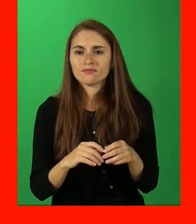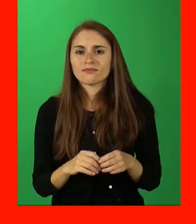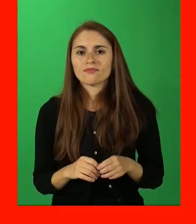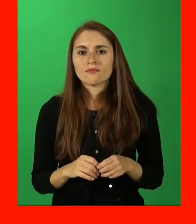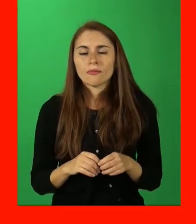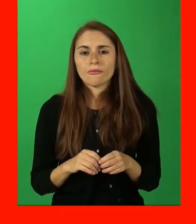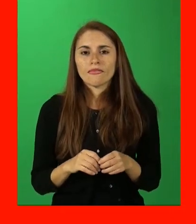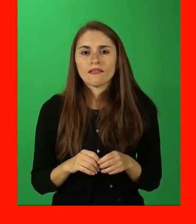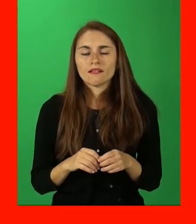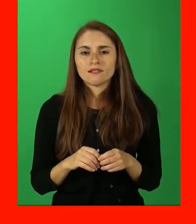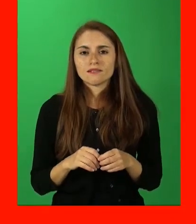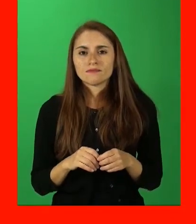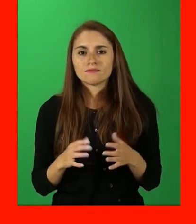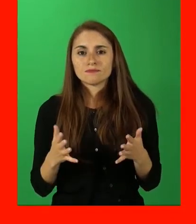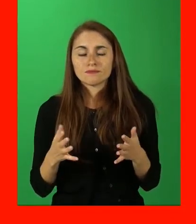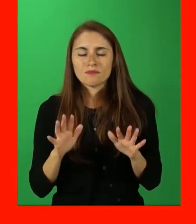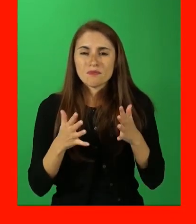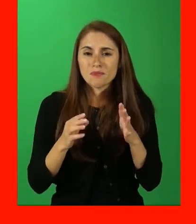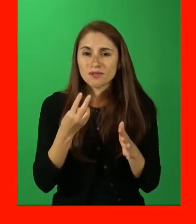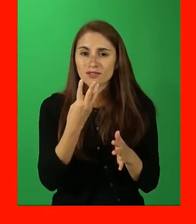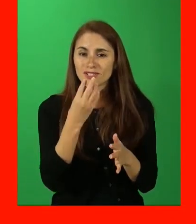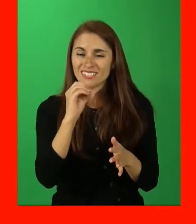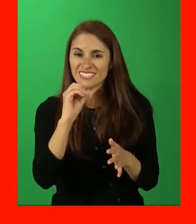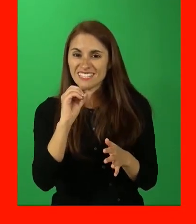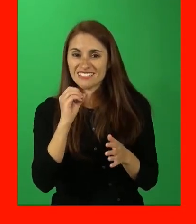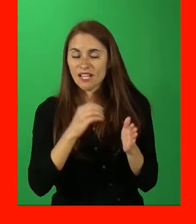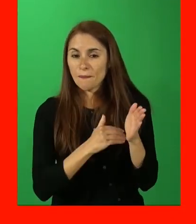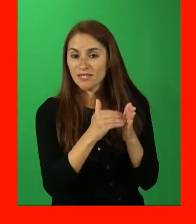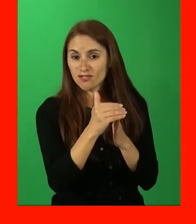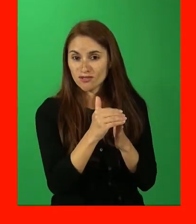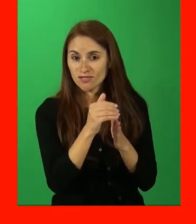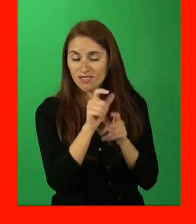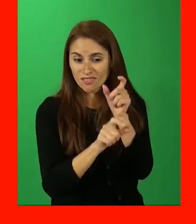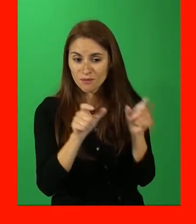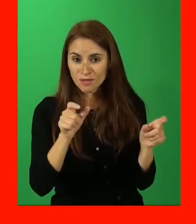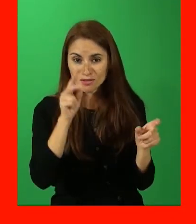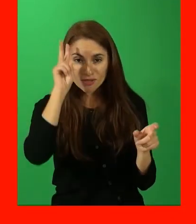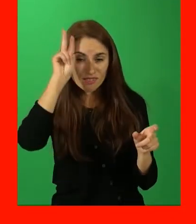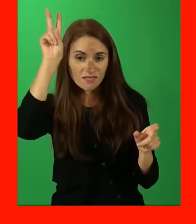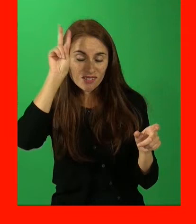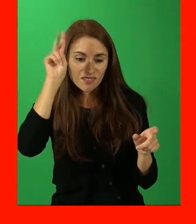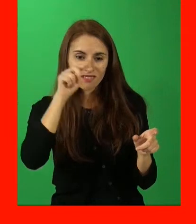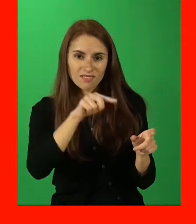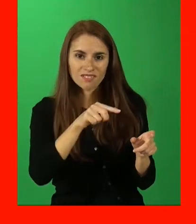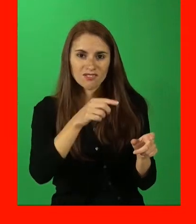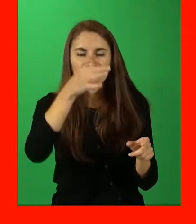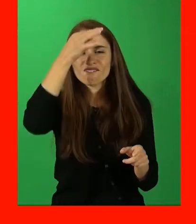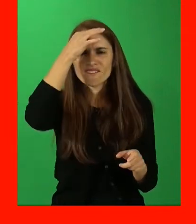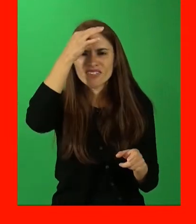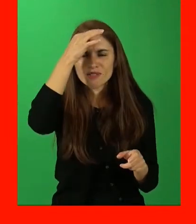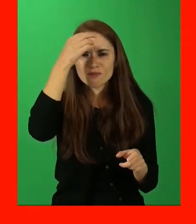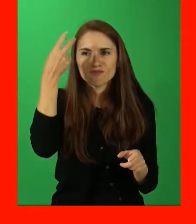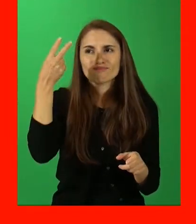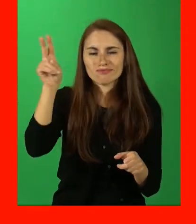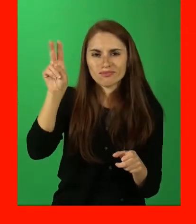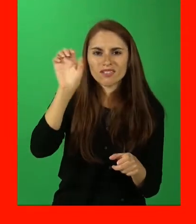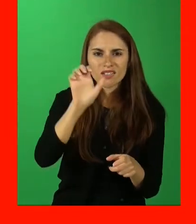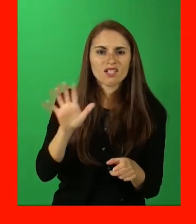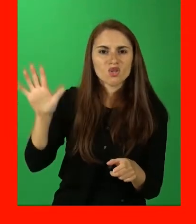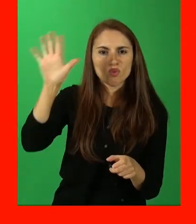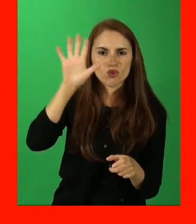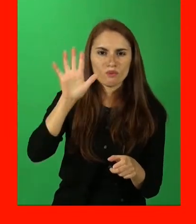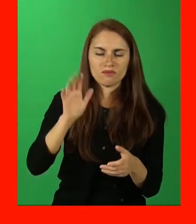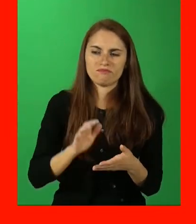30 millones de indígenas, chiquillos, 30 millones, por lo menos, murieron de enfermedades europeas, por si